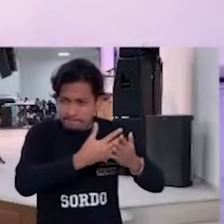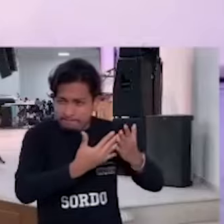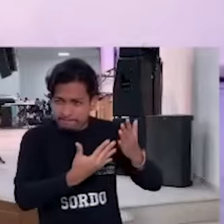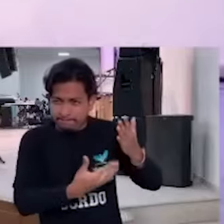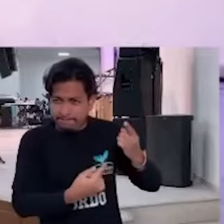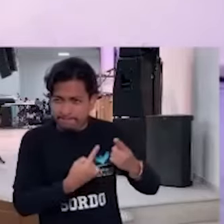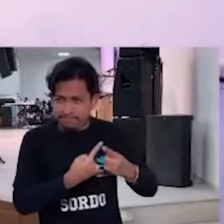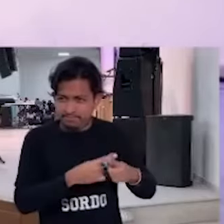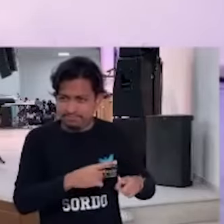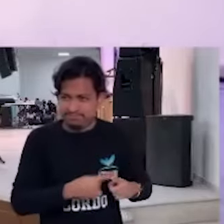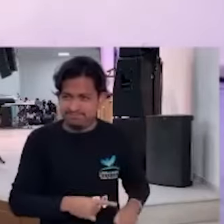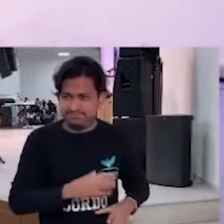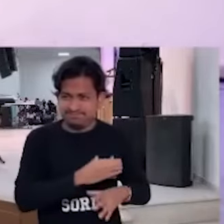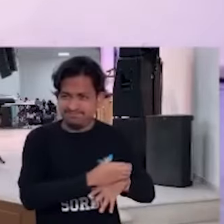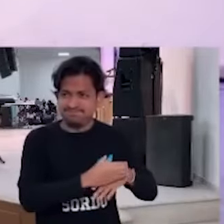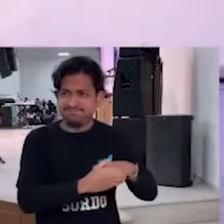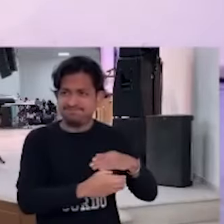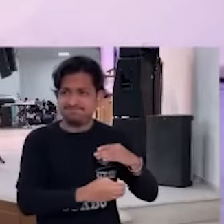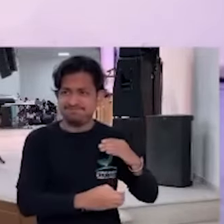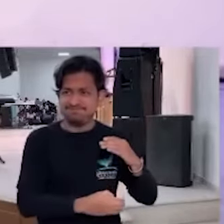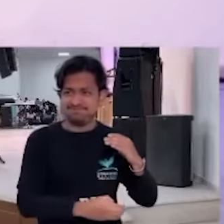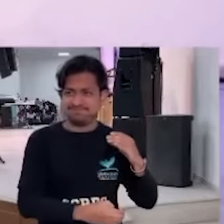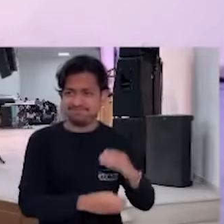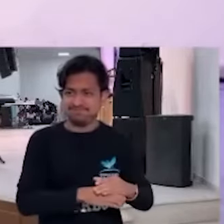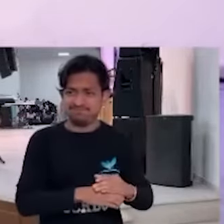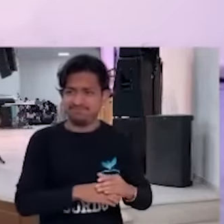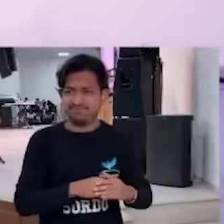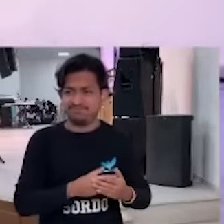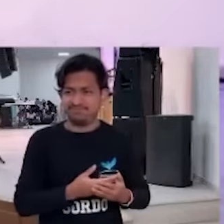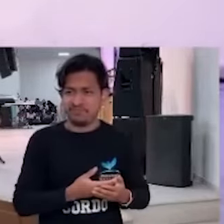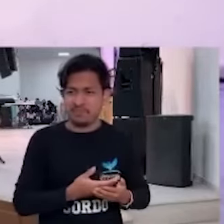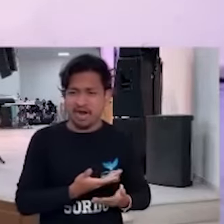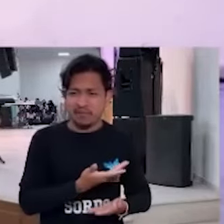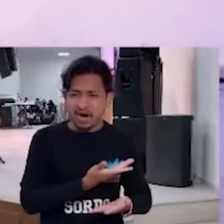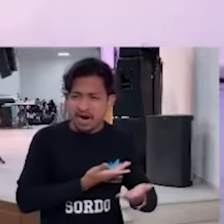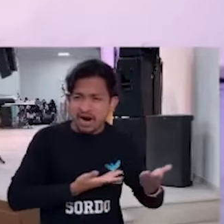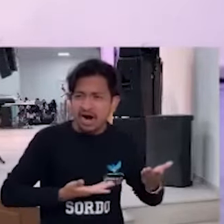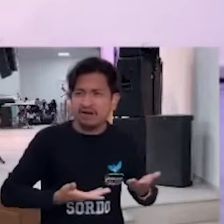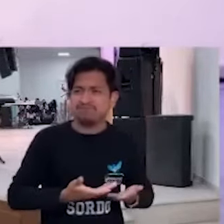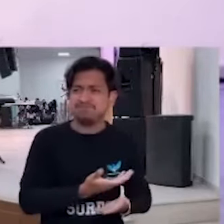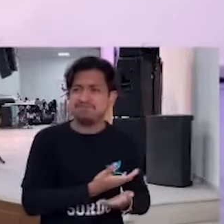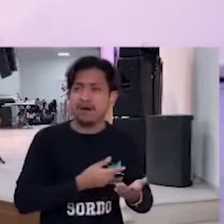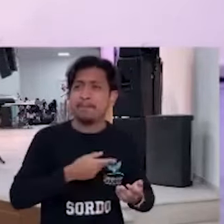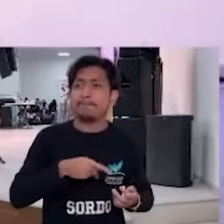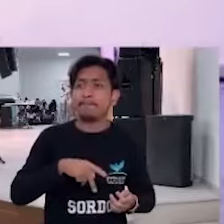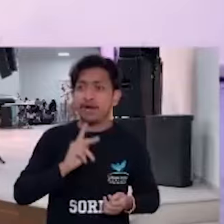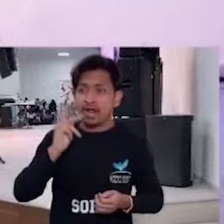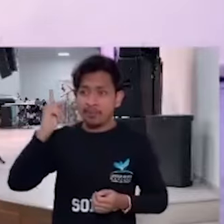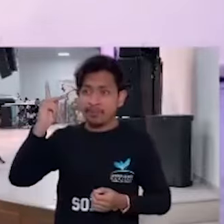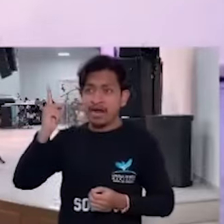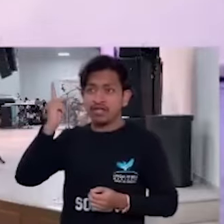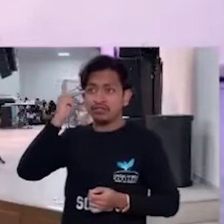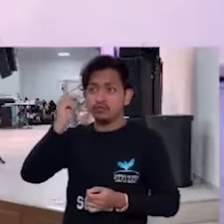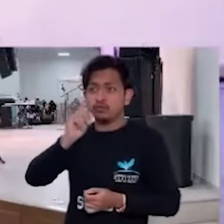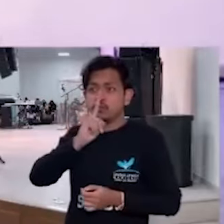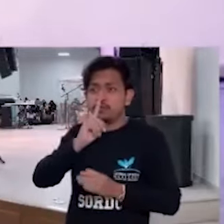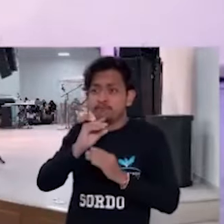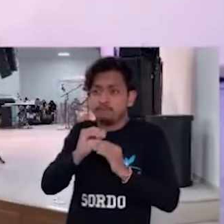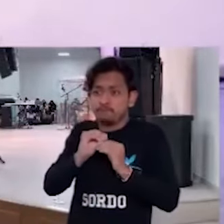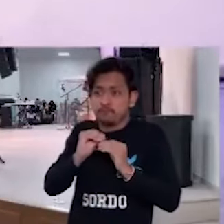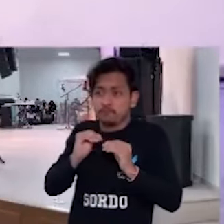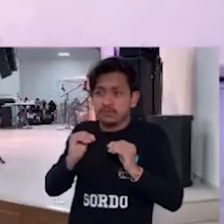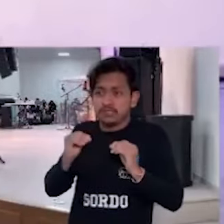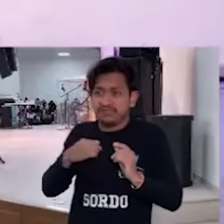líder nunca debe guardar ningún secreto a su esposa. El pastor le debe